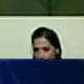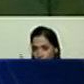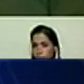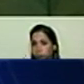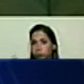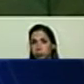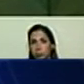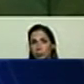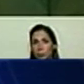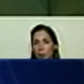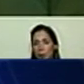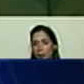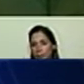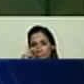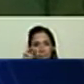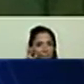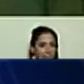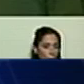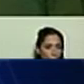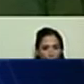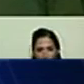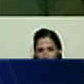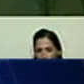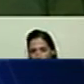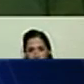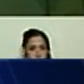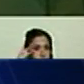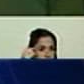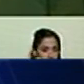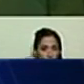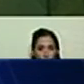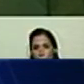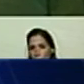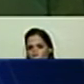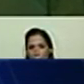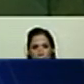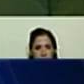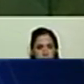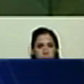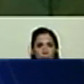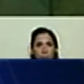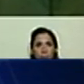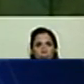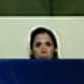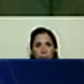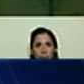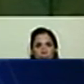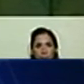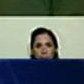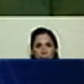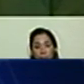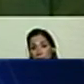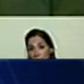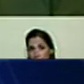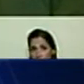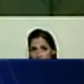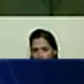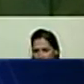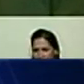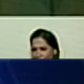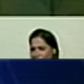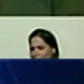más allá de nuestras fronteras que han tenido lugar. Bueno, de políticos realmente no tienen